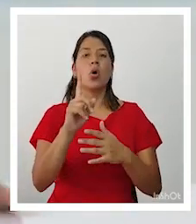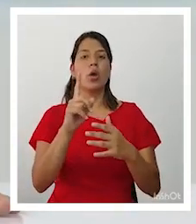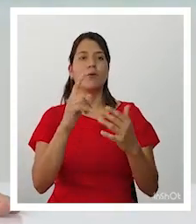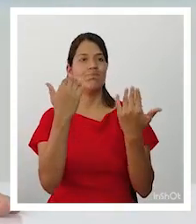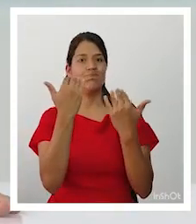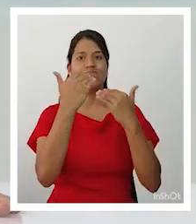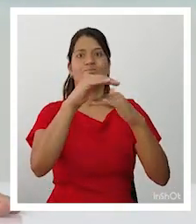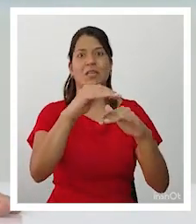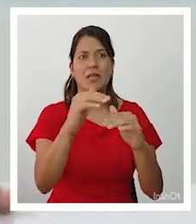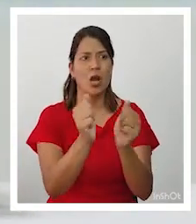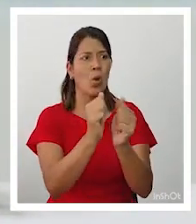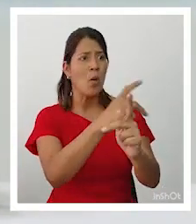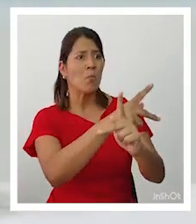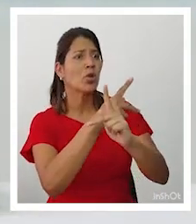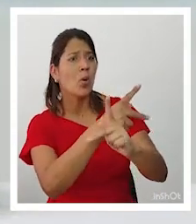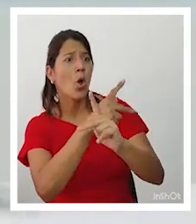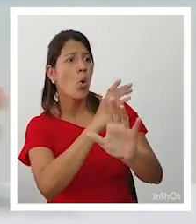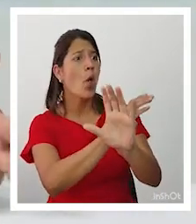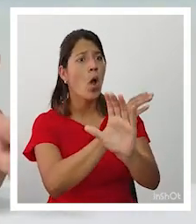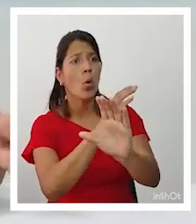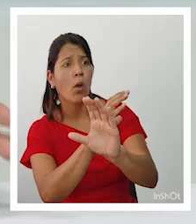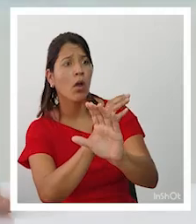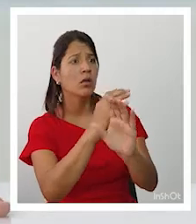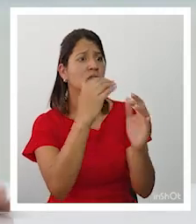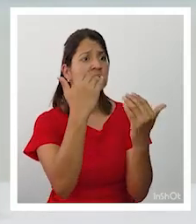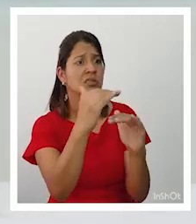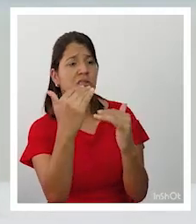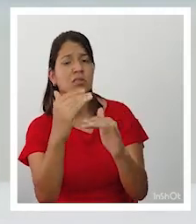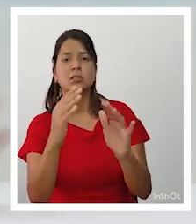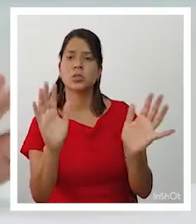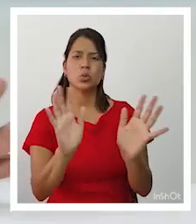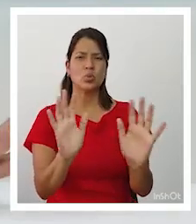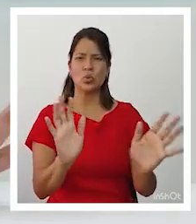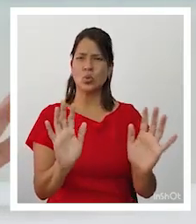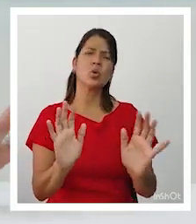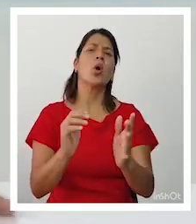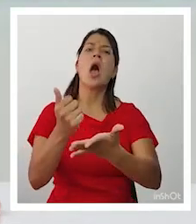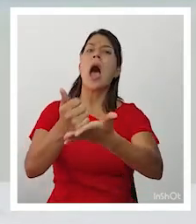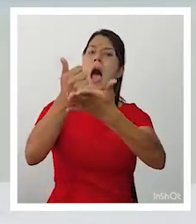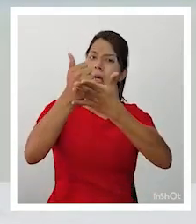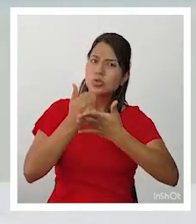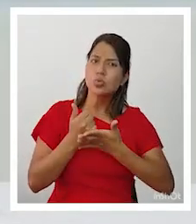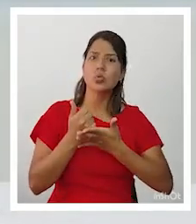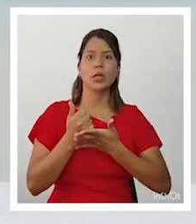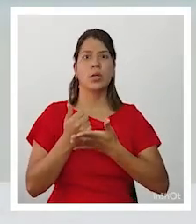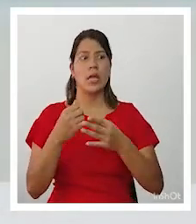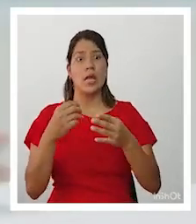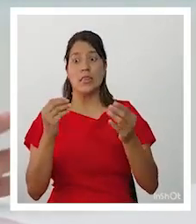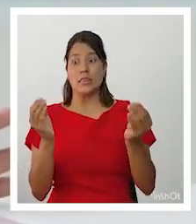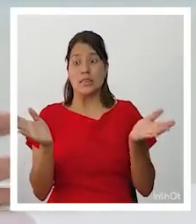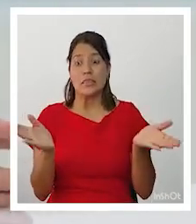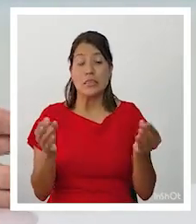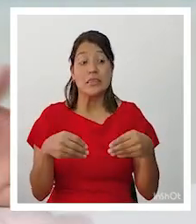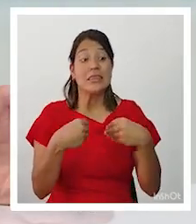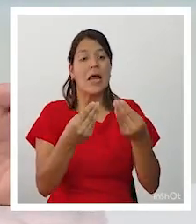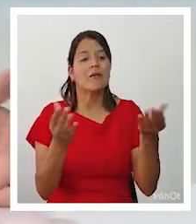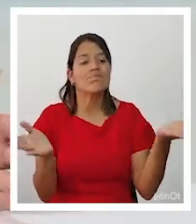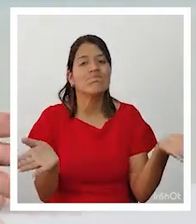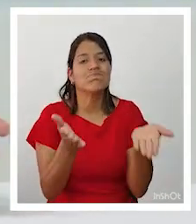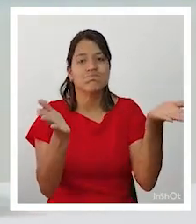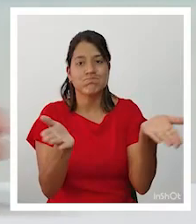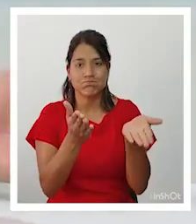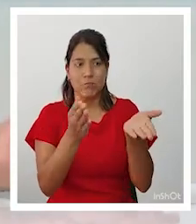esta sobreprotección, que más bien nos ayuden y nos den ese empujón, ¿verdad? Como dice Tavo, ese empujón para